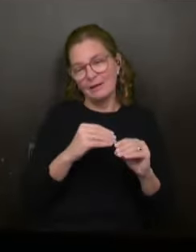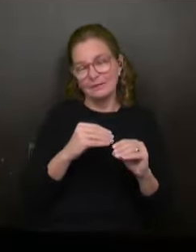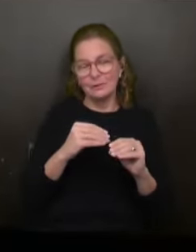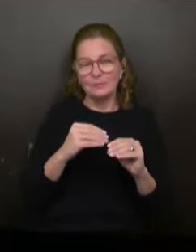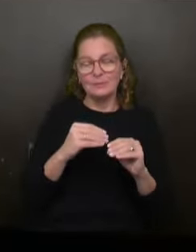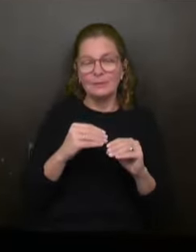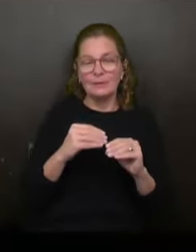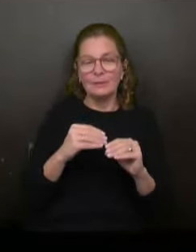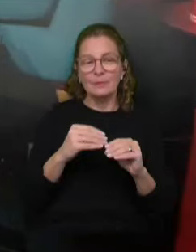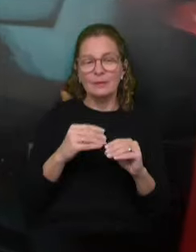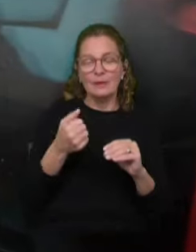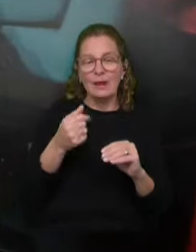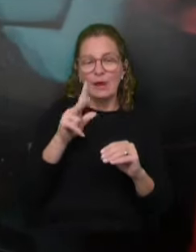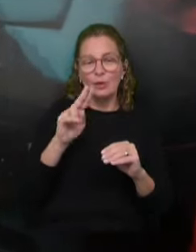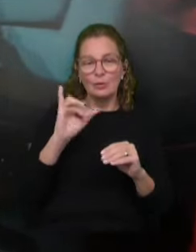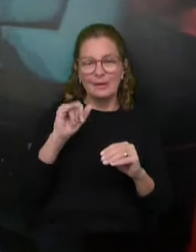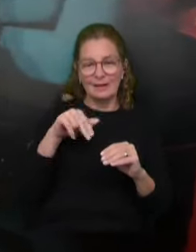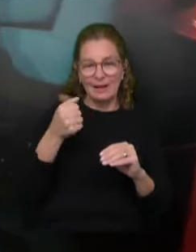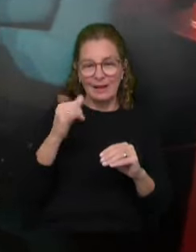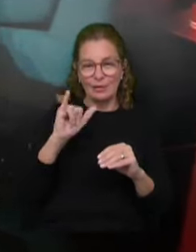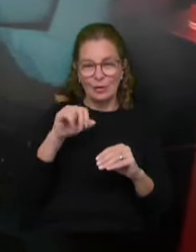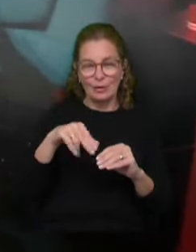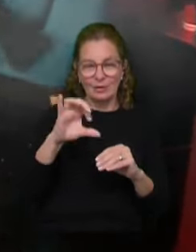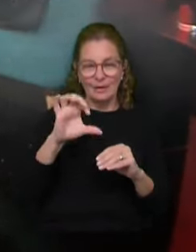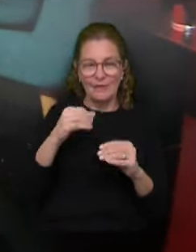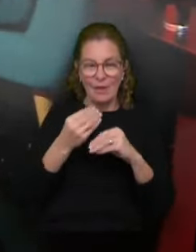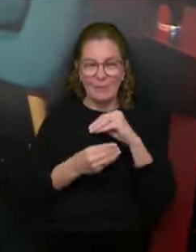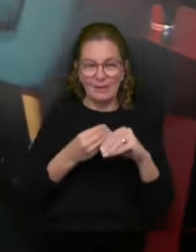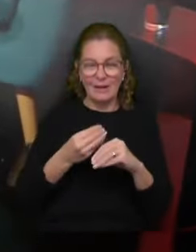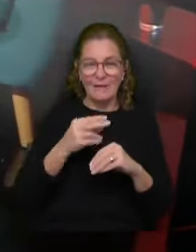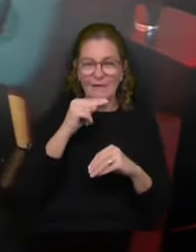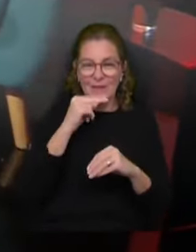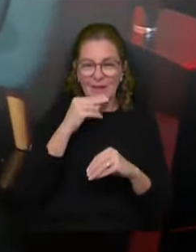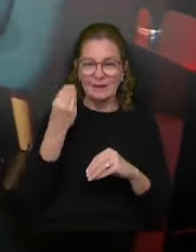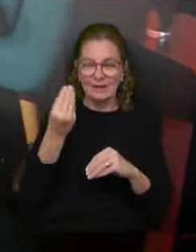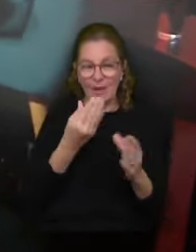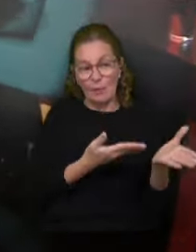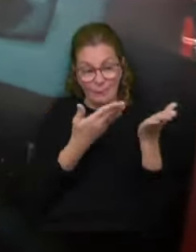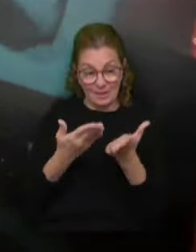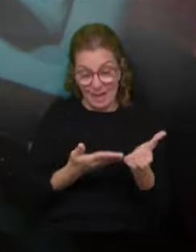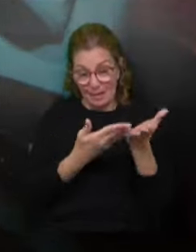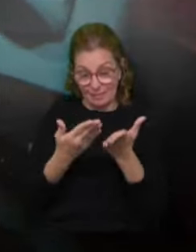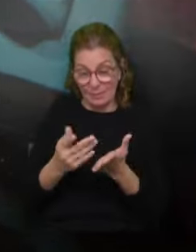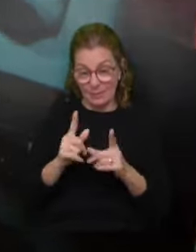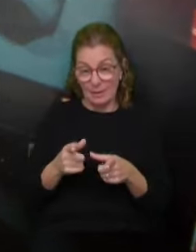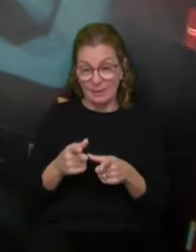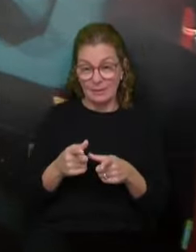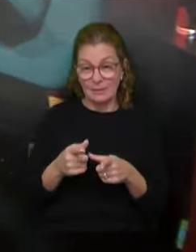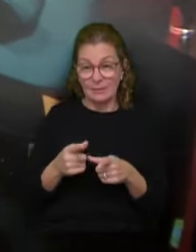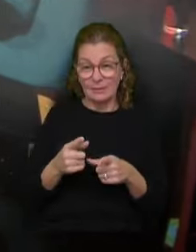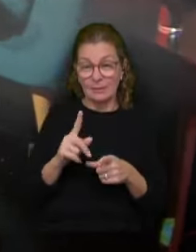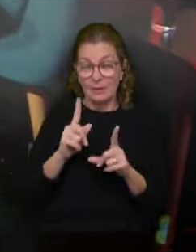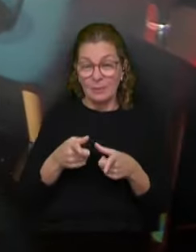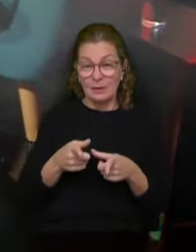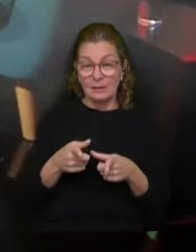Para Alucinaciones en Familia, el viernes, y Niña Lobo el sábado. Son las bandas invitadas. Bien, así. Y con invitados